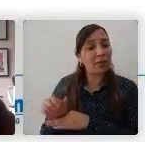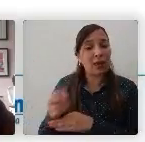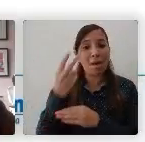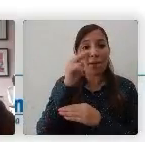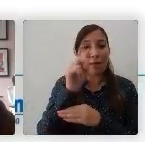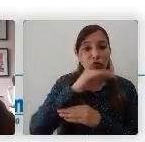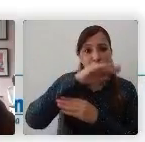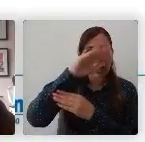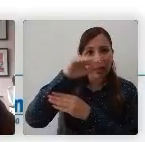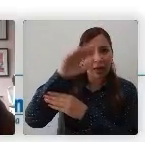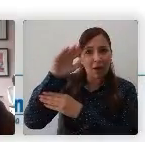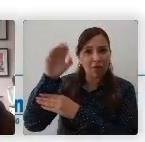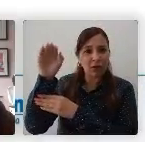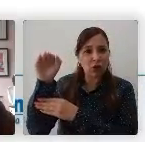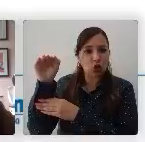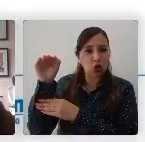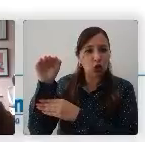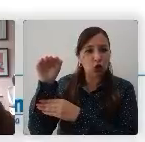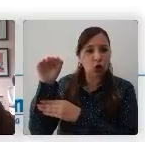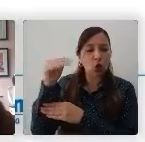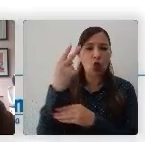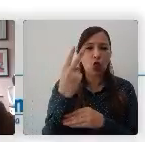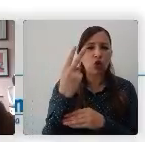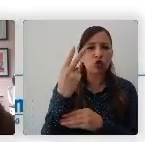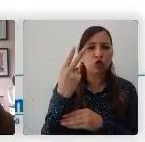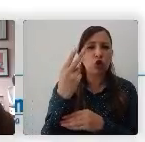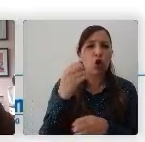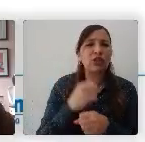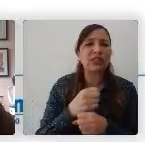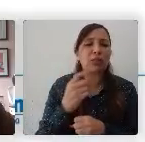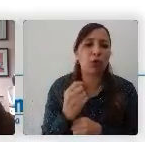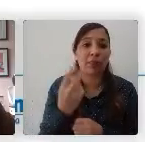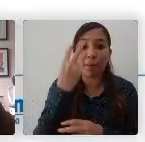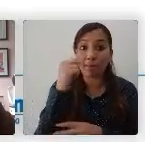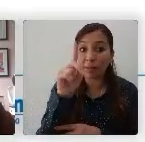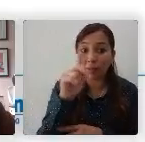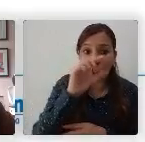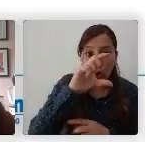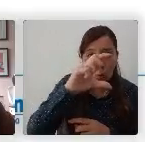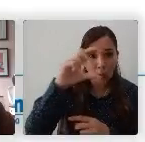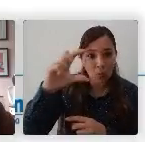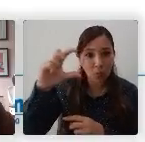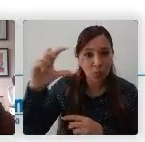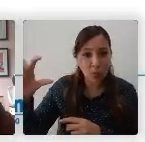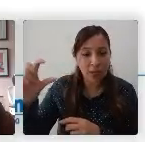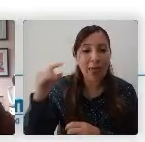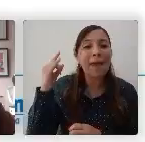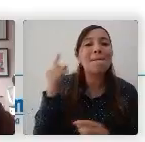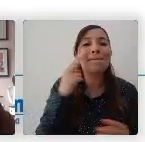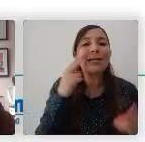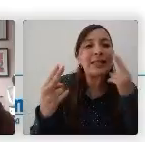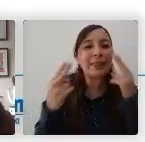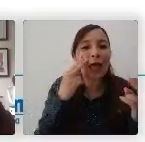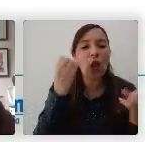a poder ver 22 datos el primero que lo van a poder ver en las barras que es los visitantes el número de